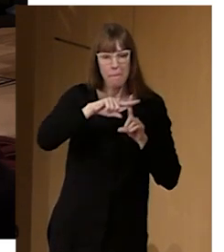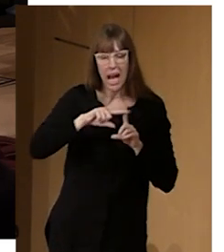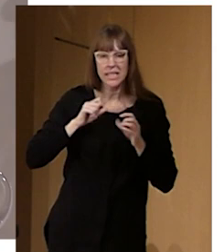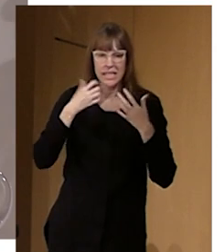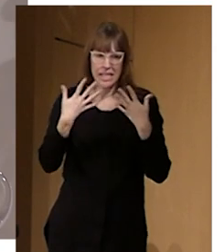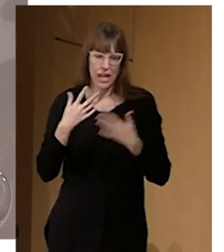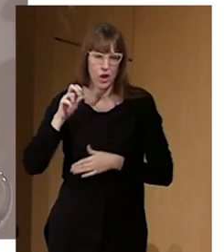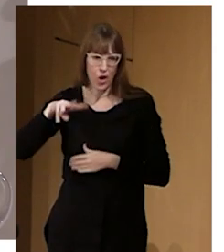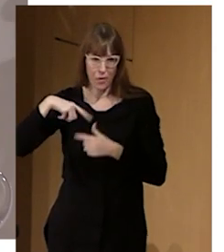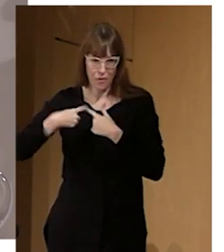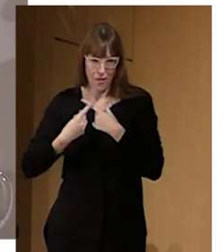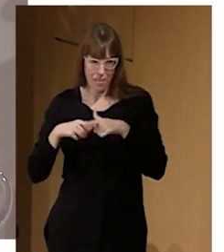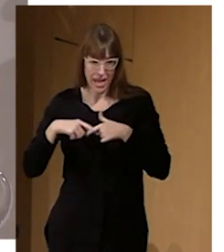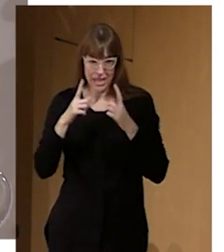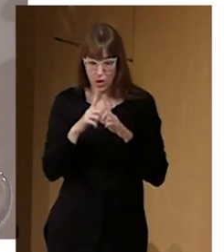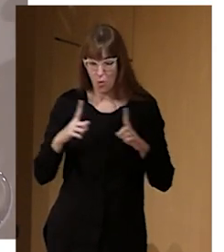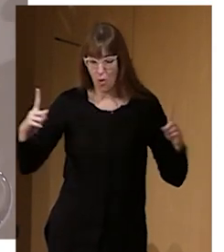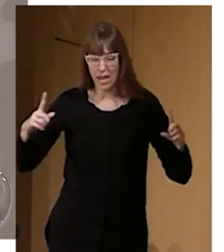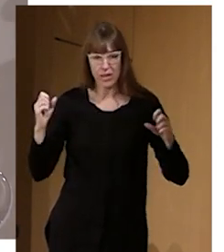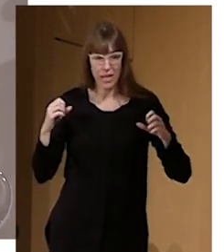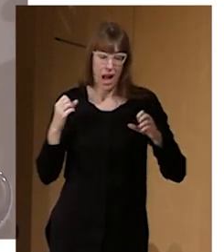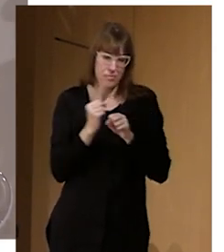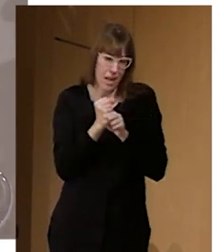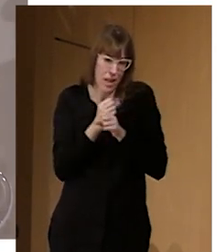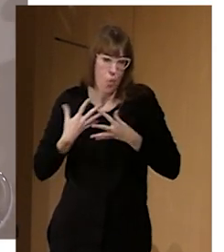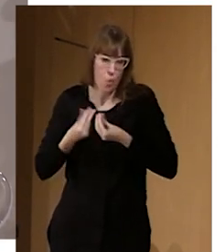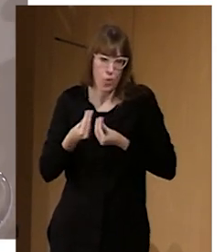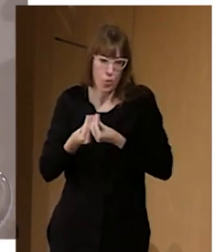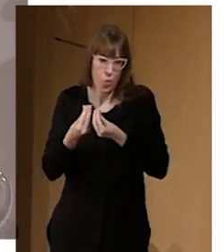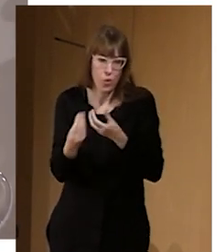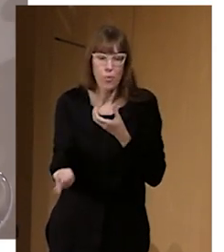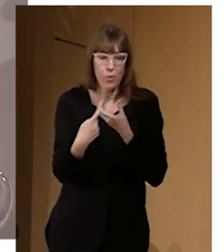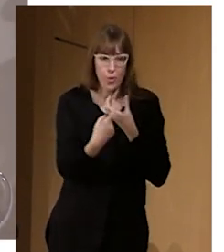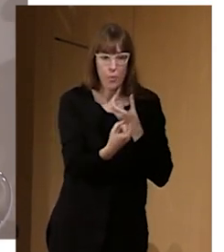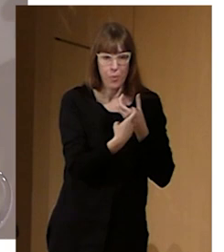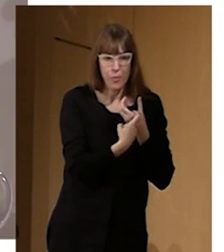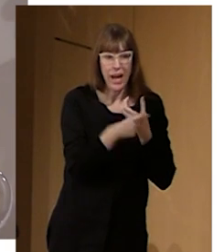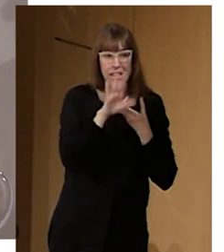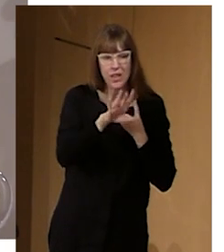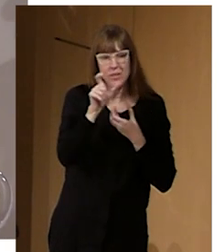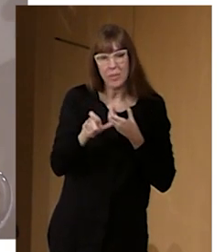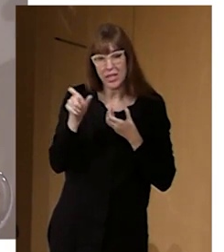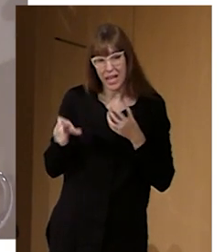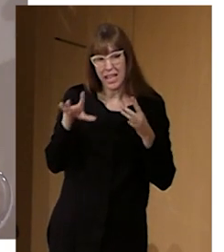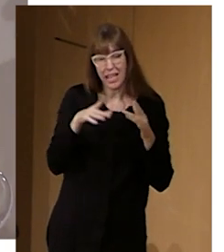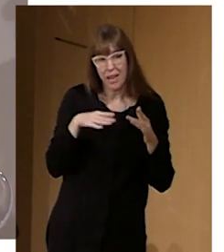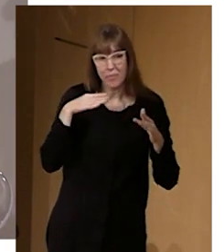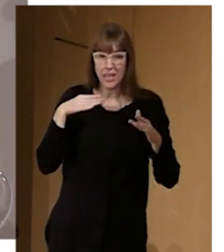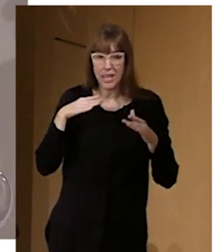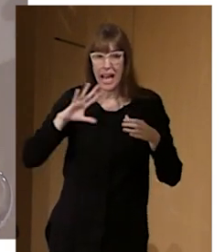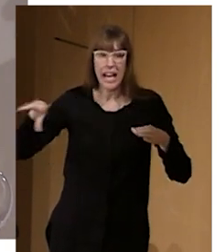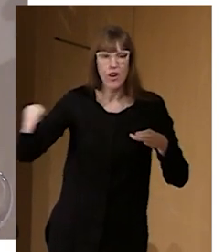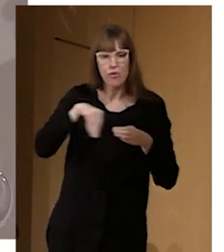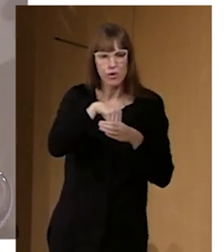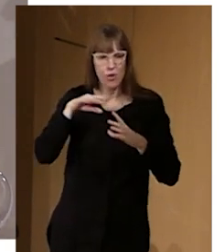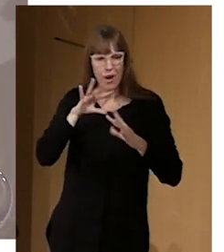año eh y trabajamos con realmente las que lideran la inclusión son las familias y son las familias las que